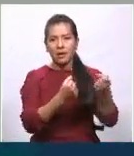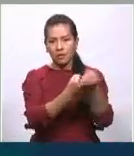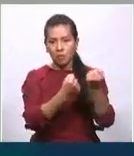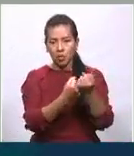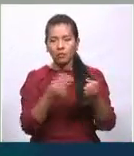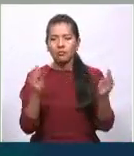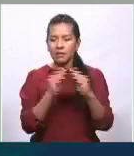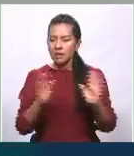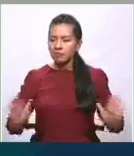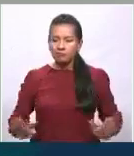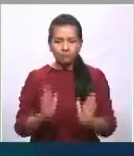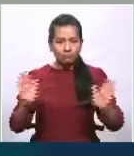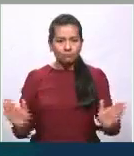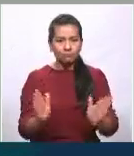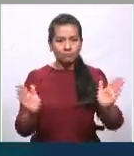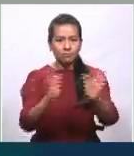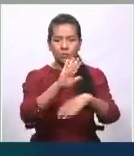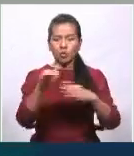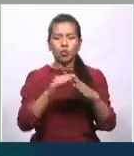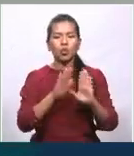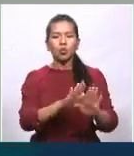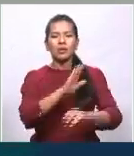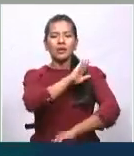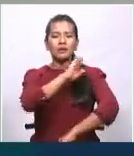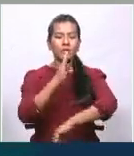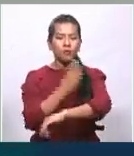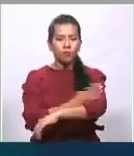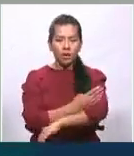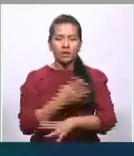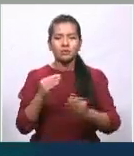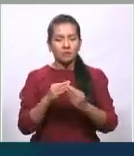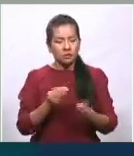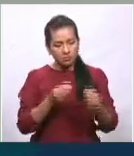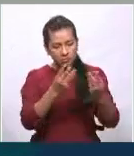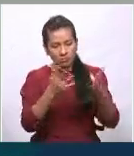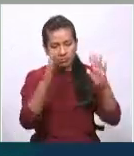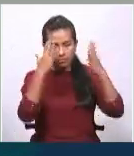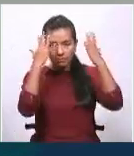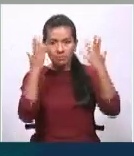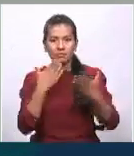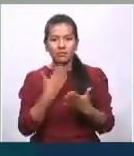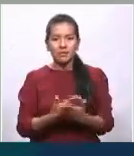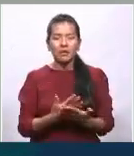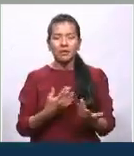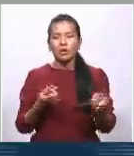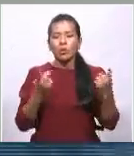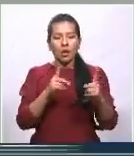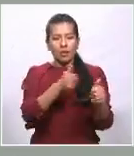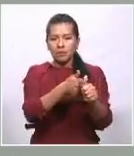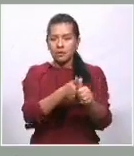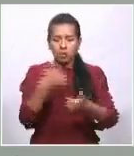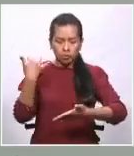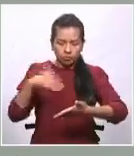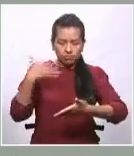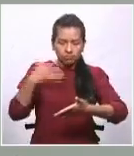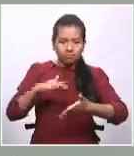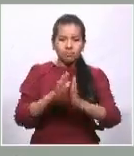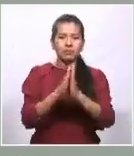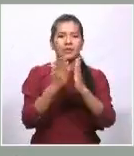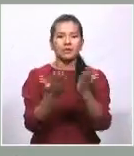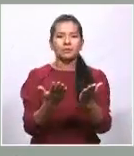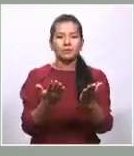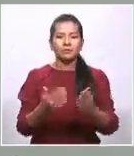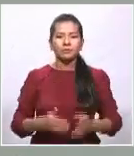promocionar ese esfuerzo, ese premiar, ese esfuerzo que tenemos cuando uno agarra los libros, se pone a estudiar.